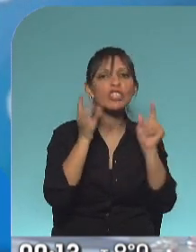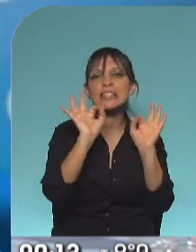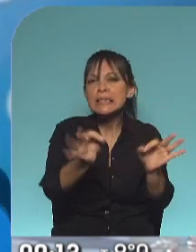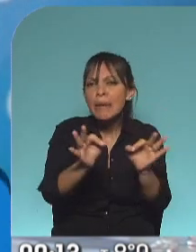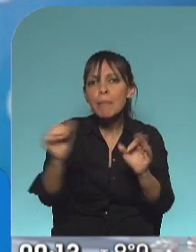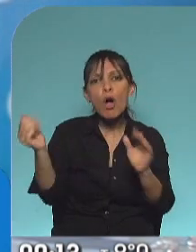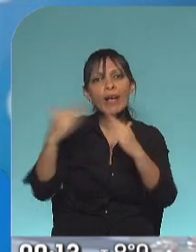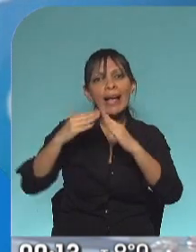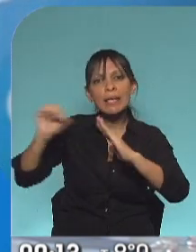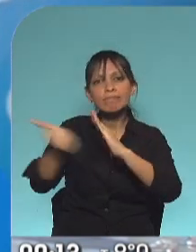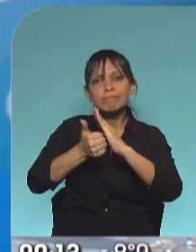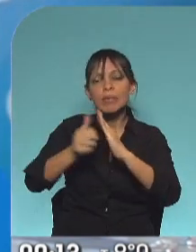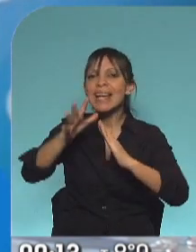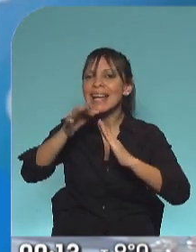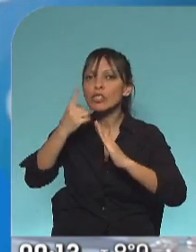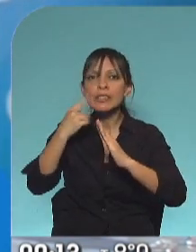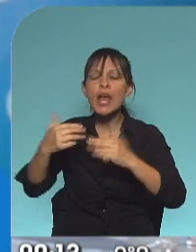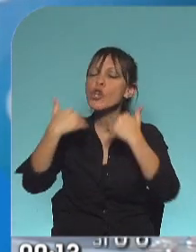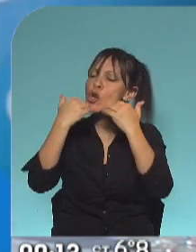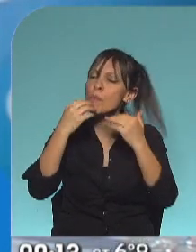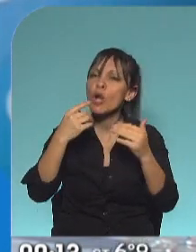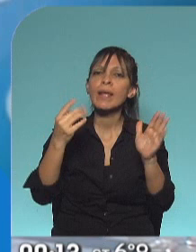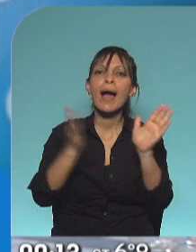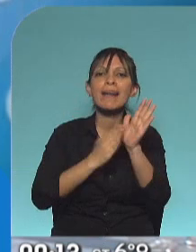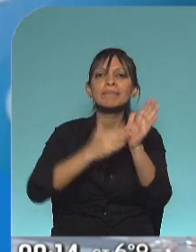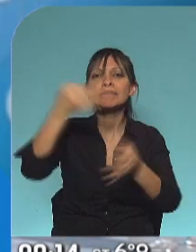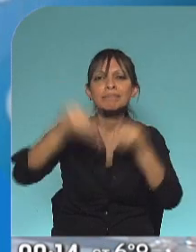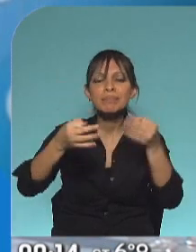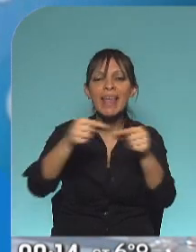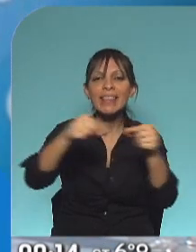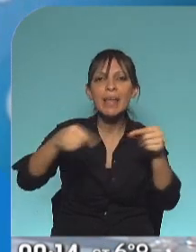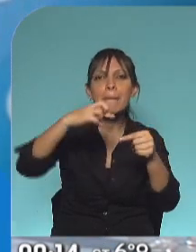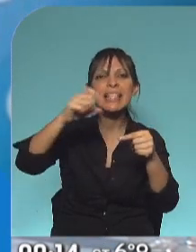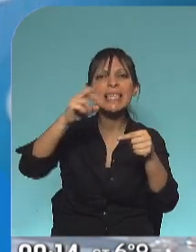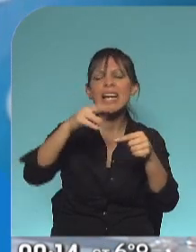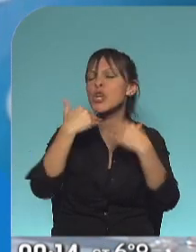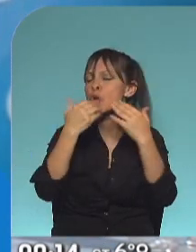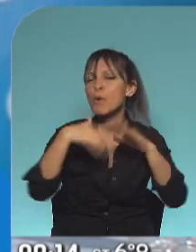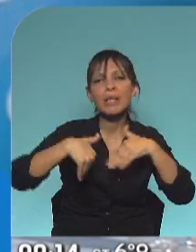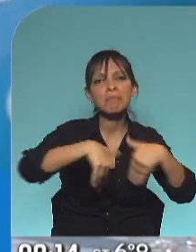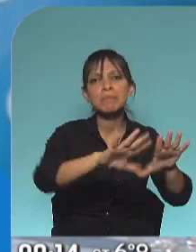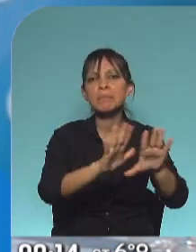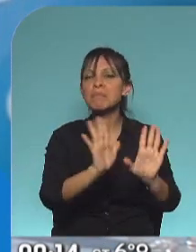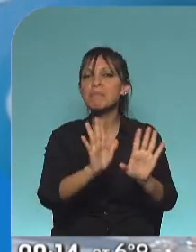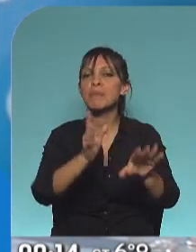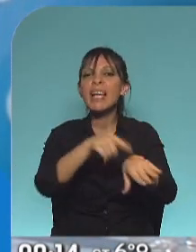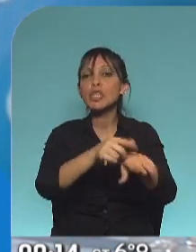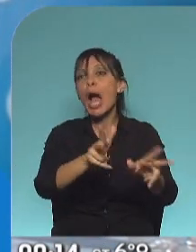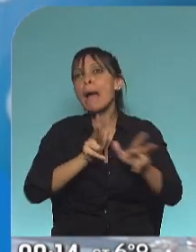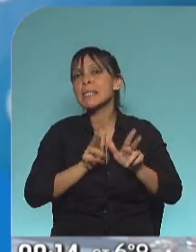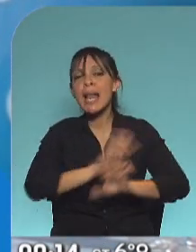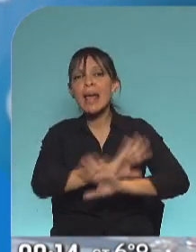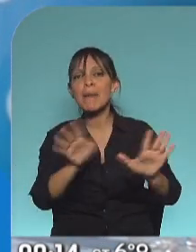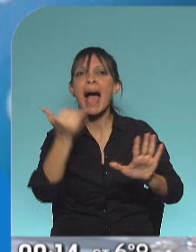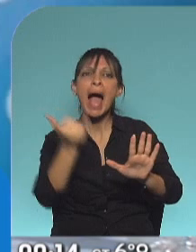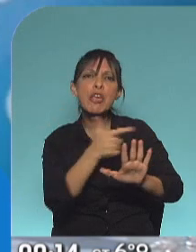casa. No importa que nos hayan realizado una PCR, la PCR lo único que muestra es que en ese momento no tenemos COVID-19, podemos